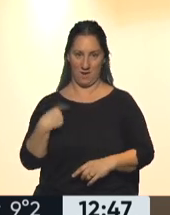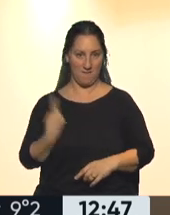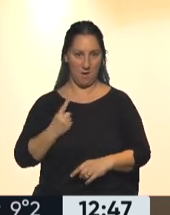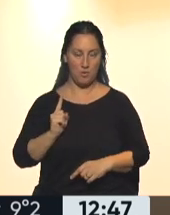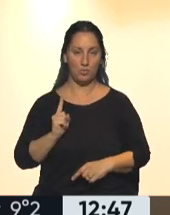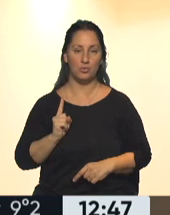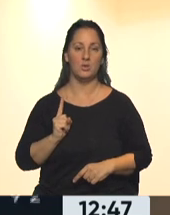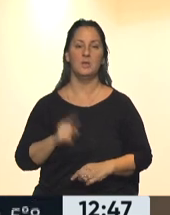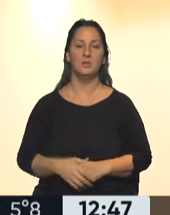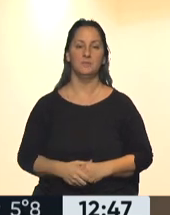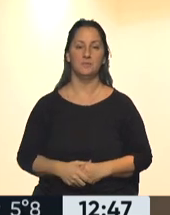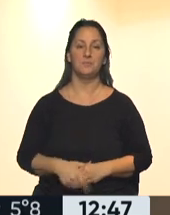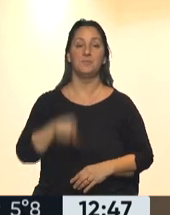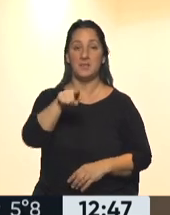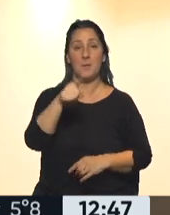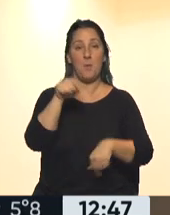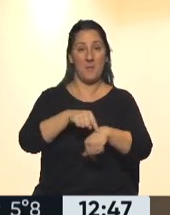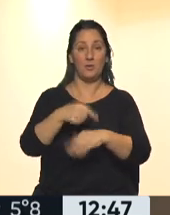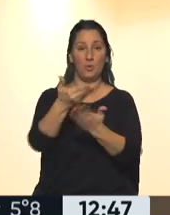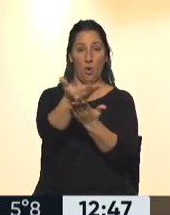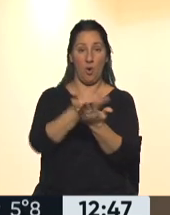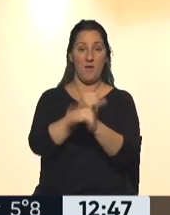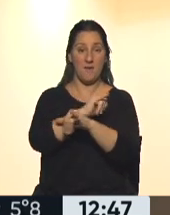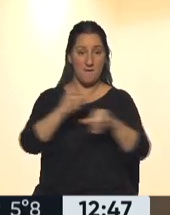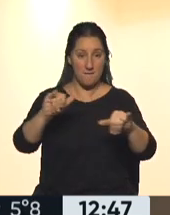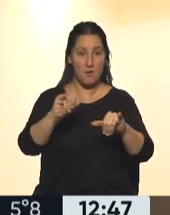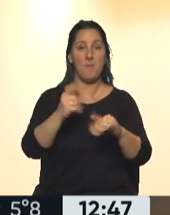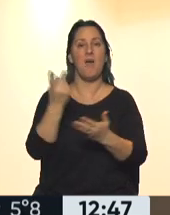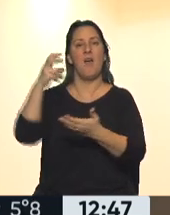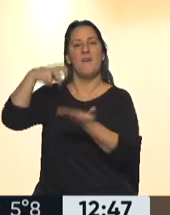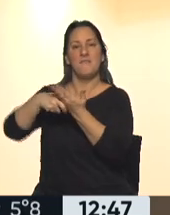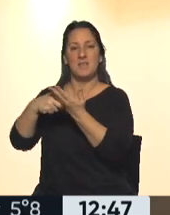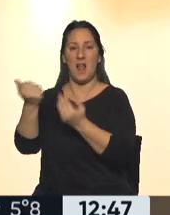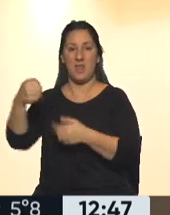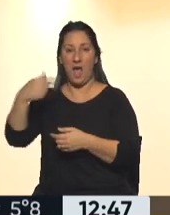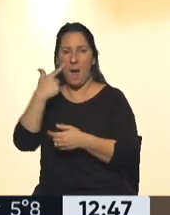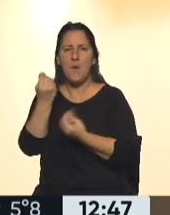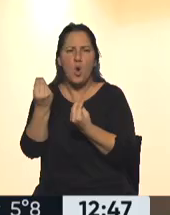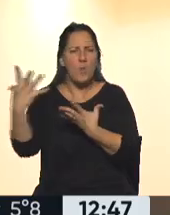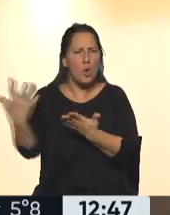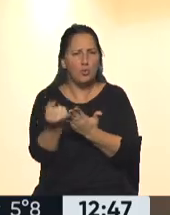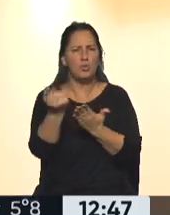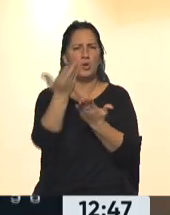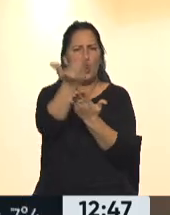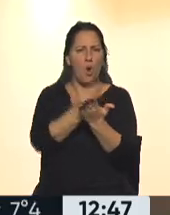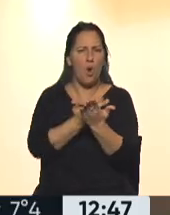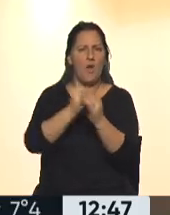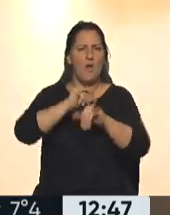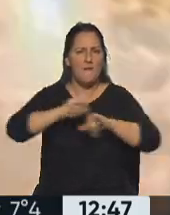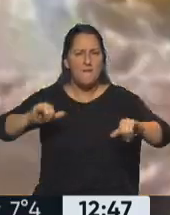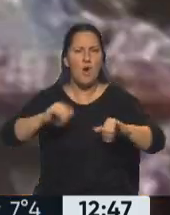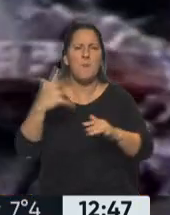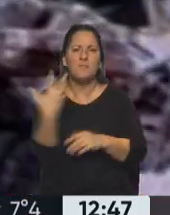eso sí justamente cuando venga el informe la unidad fija también tendrá que ver cómo se logró ese informe como se logre esa